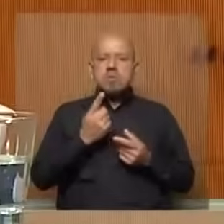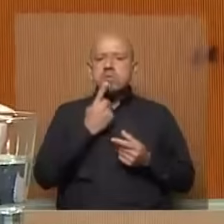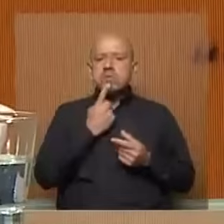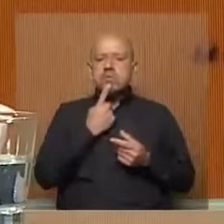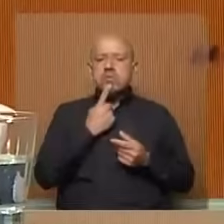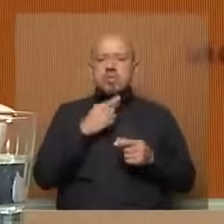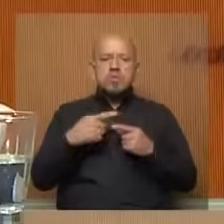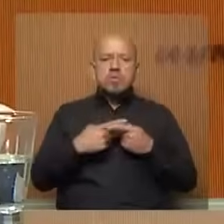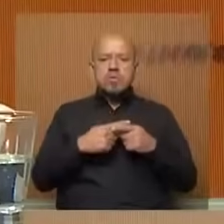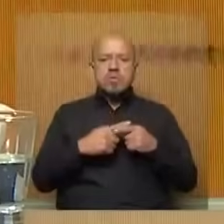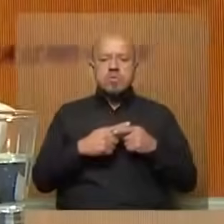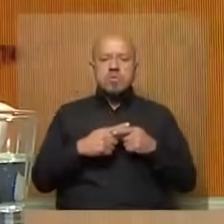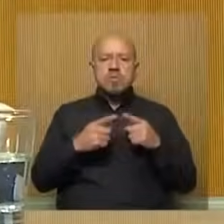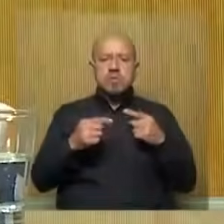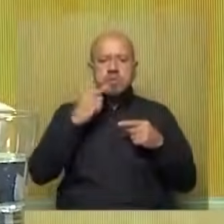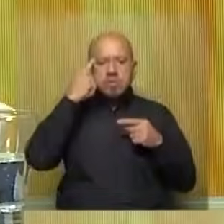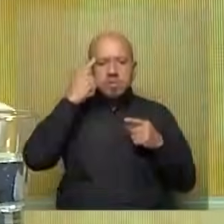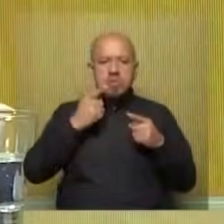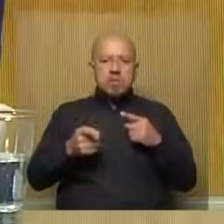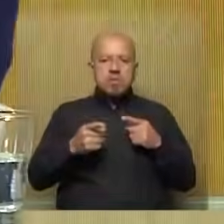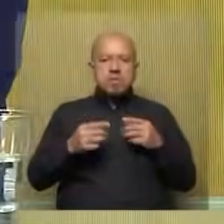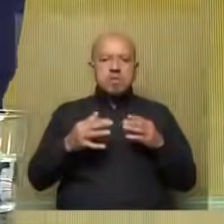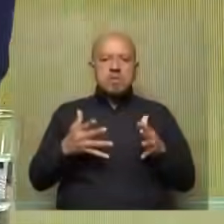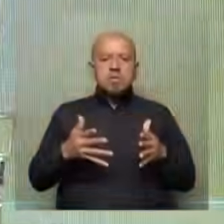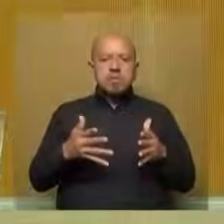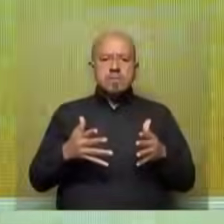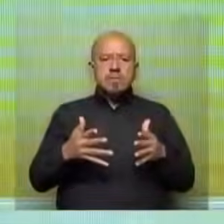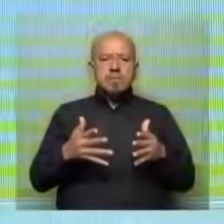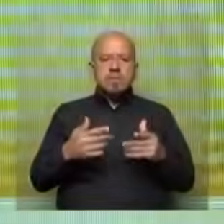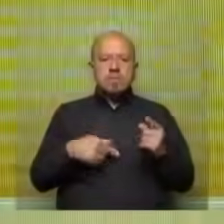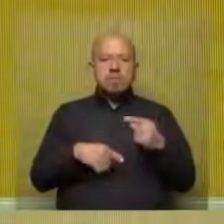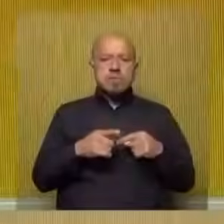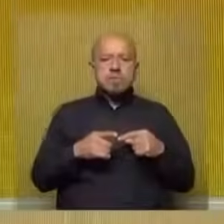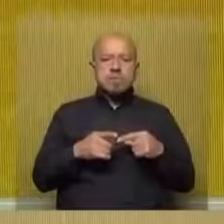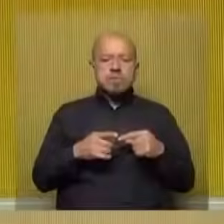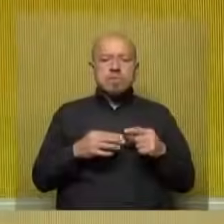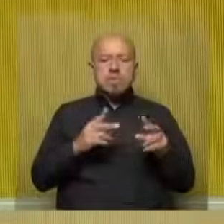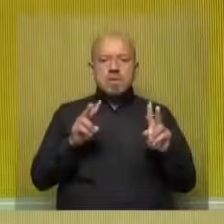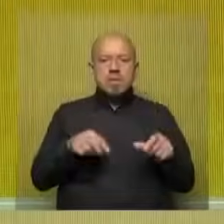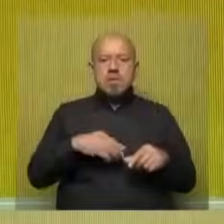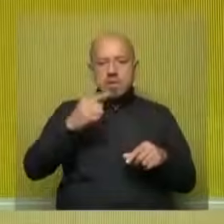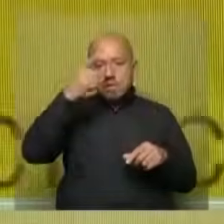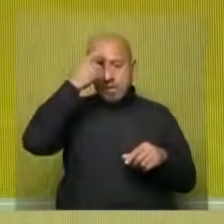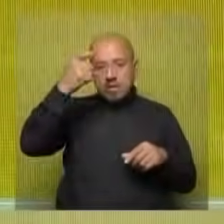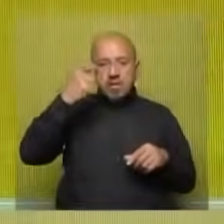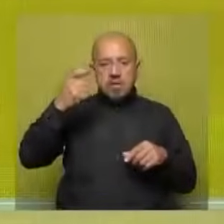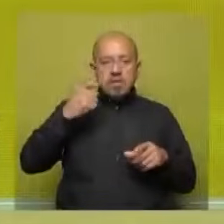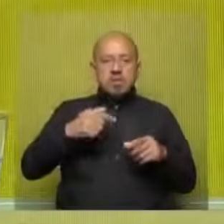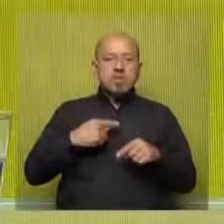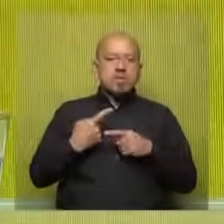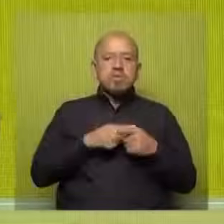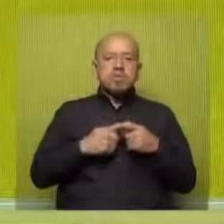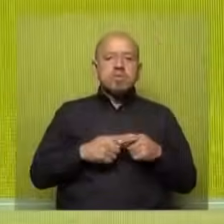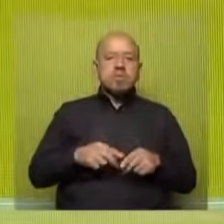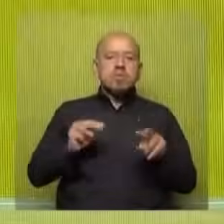las discusiones, las reflexiones, digo discusión en términos científicos, ¿verdad? Cuando uno discute un tema,